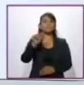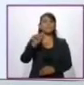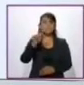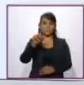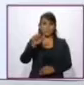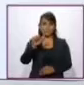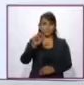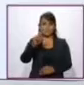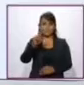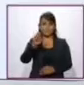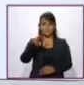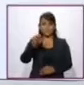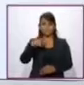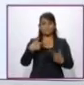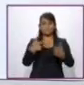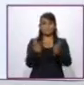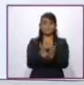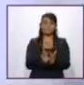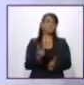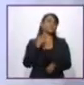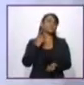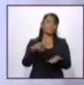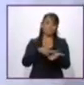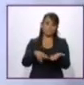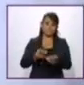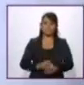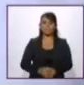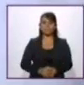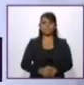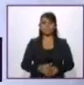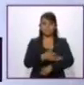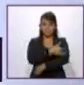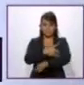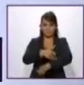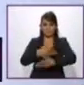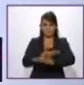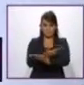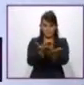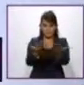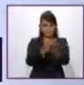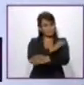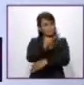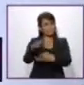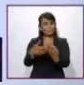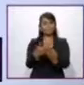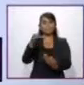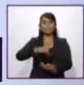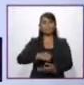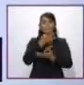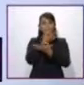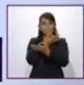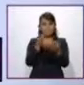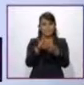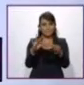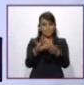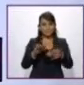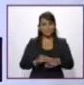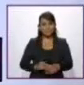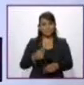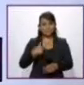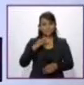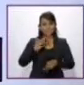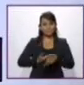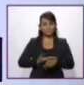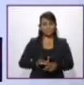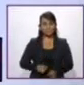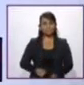del Partido Verde Ecologista. Adelante, candidata. Decirle a todas las familias queretanas que nos están viendo el día de hoy que el compromiso real que